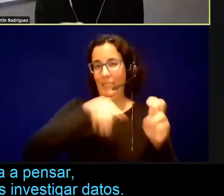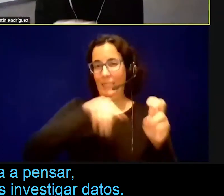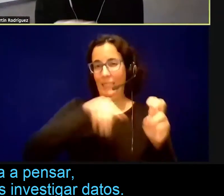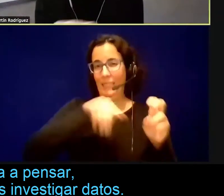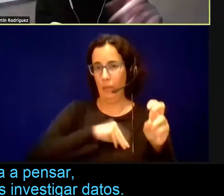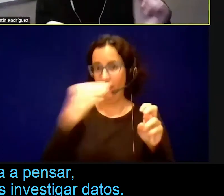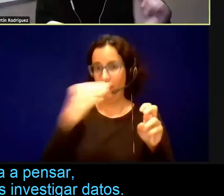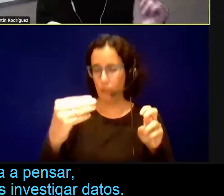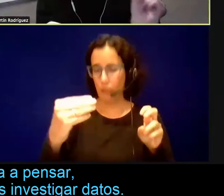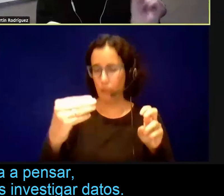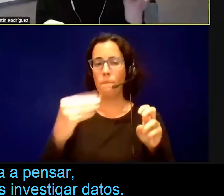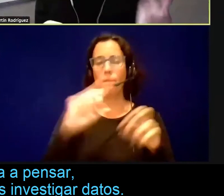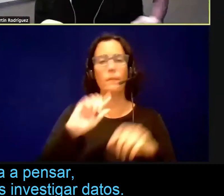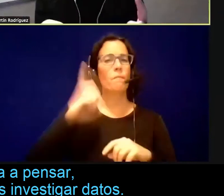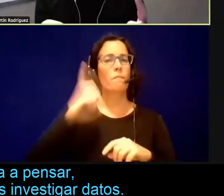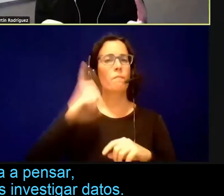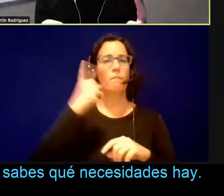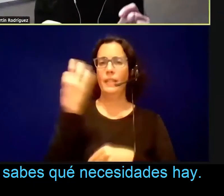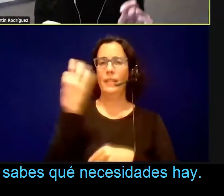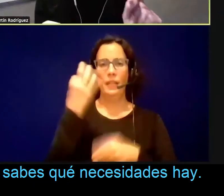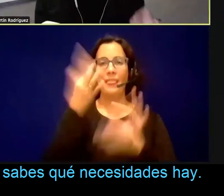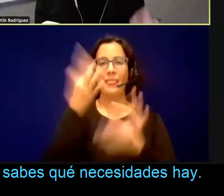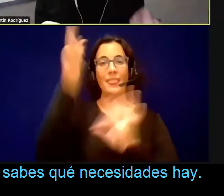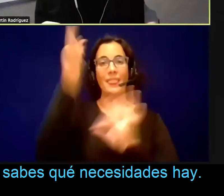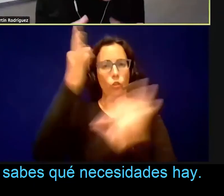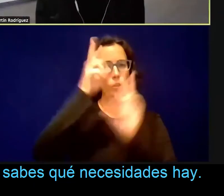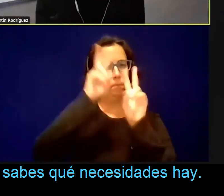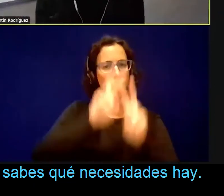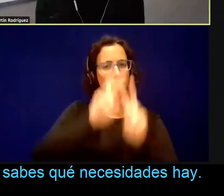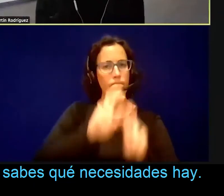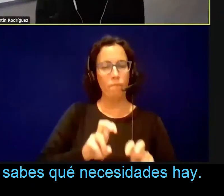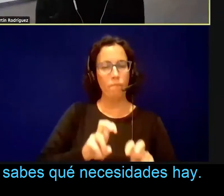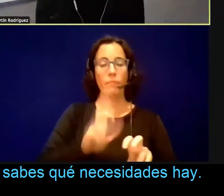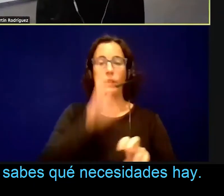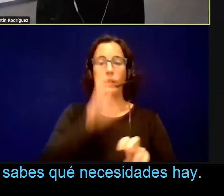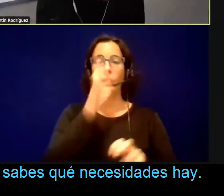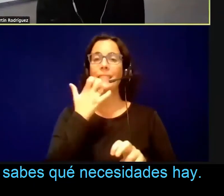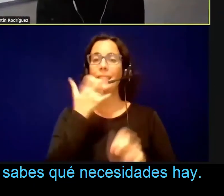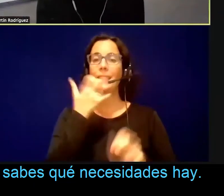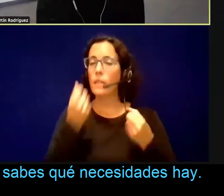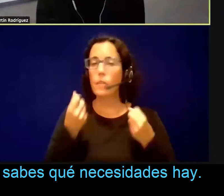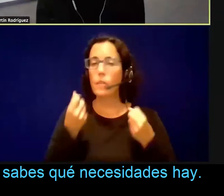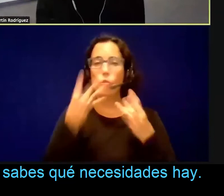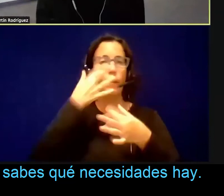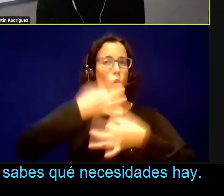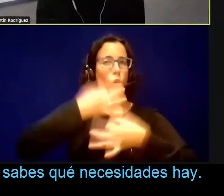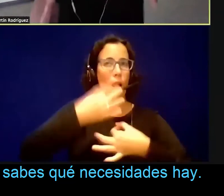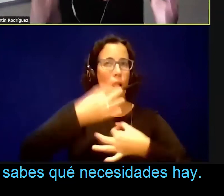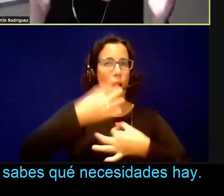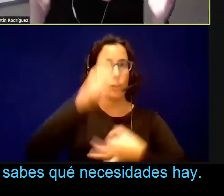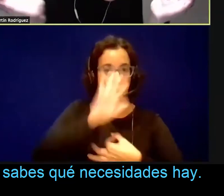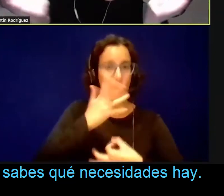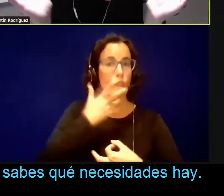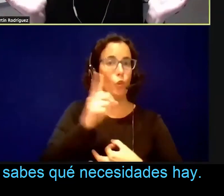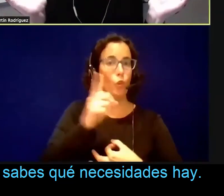fue investigar datos. Porque si no tienes los números reales, es imposible saber qué necesidades hay. Porque en abstracto todos podemos decir,